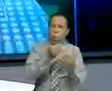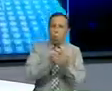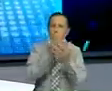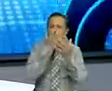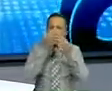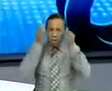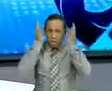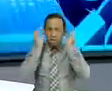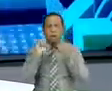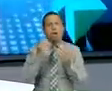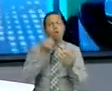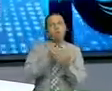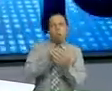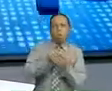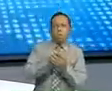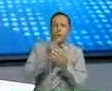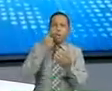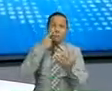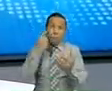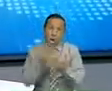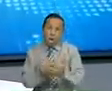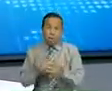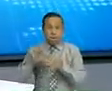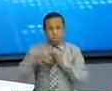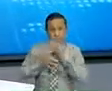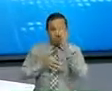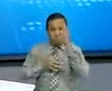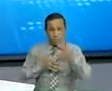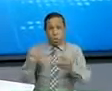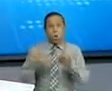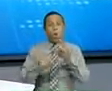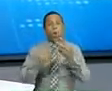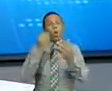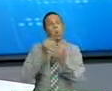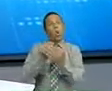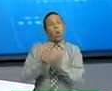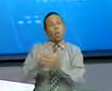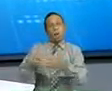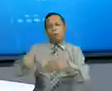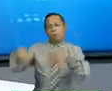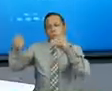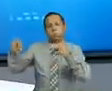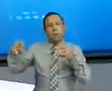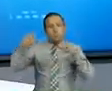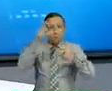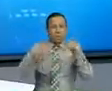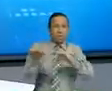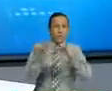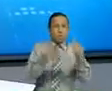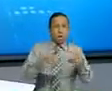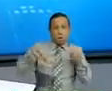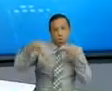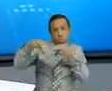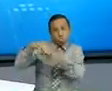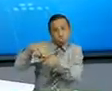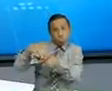coronavirus. Por ello, la Fiscalía creó la Unidad de Fuerza de Tarea Multidisciplinaria que llevará adelante las investigaciones.